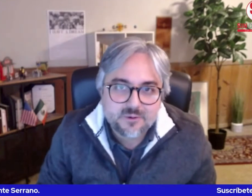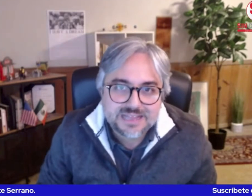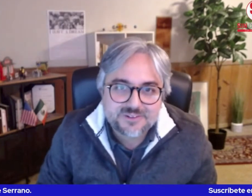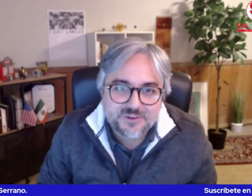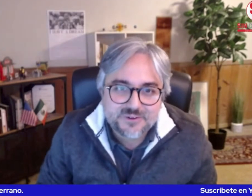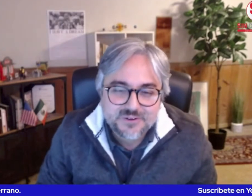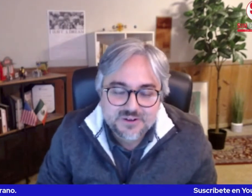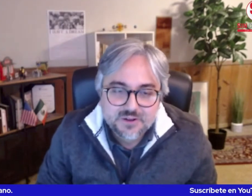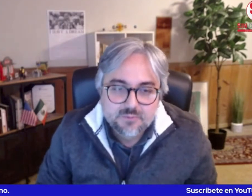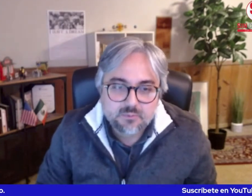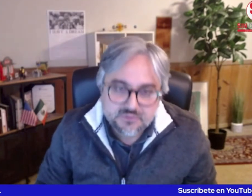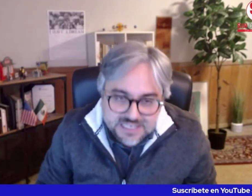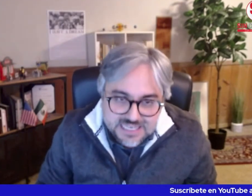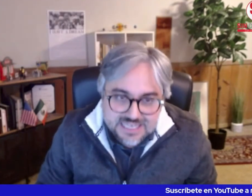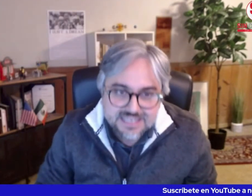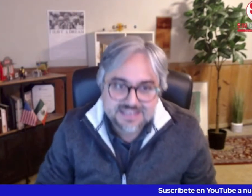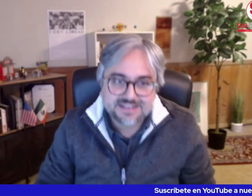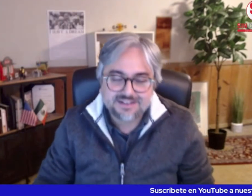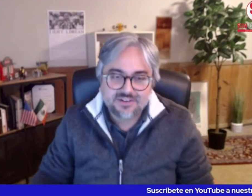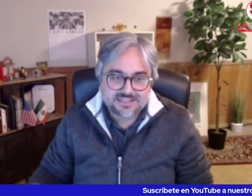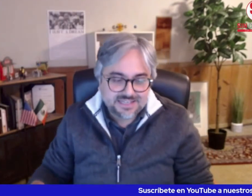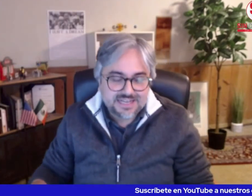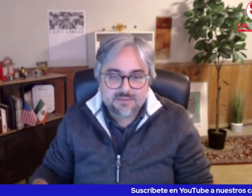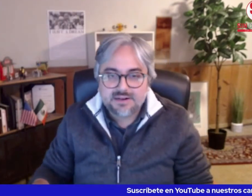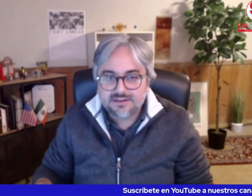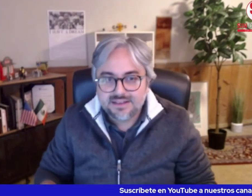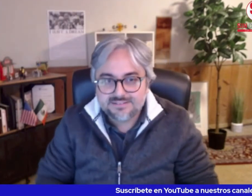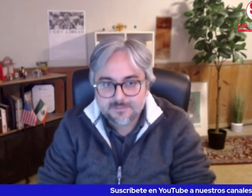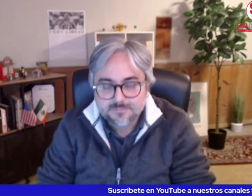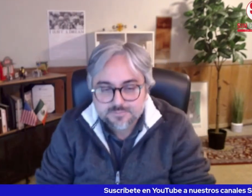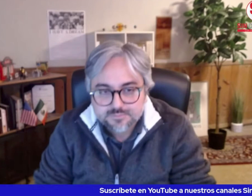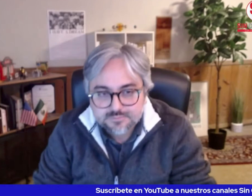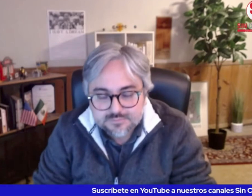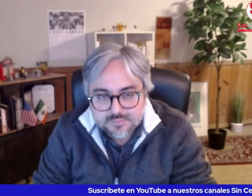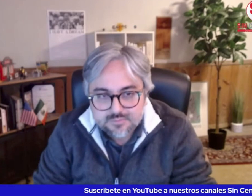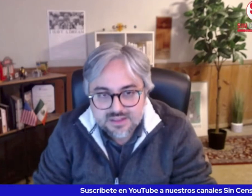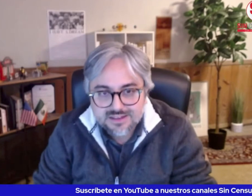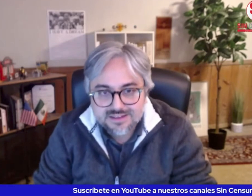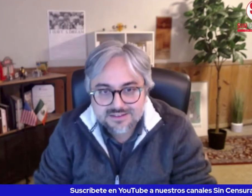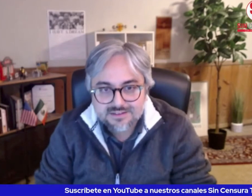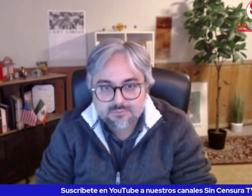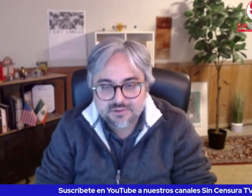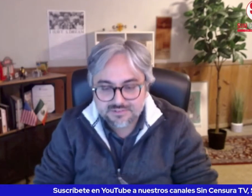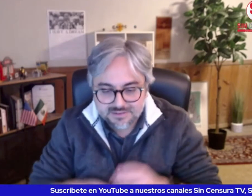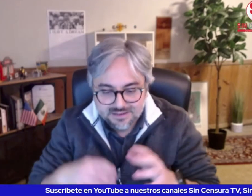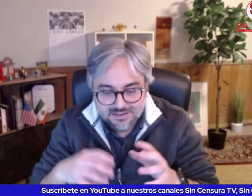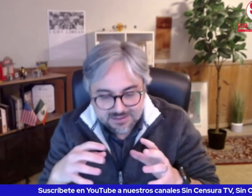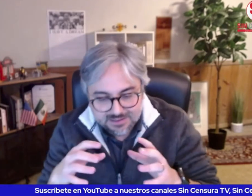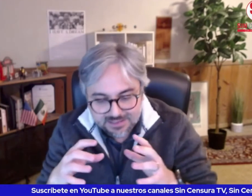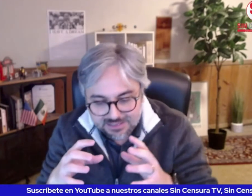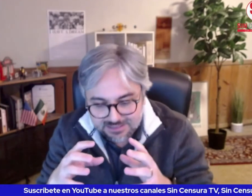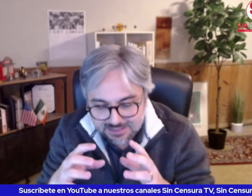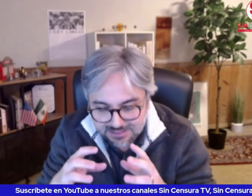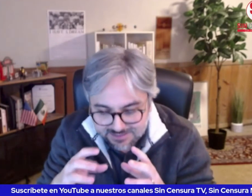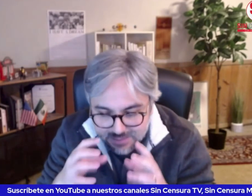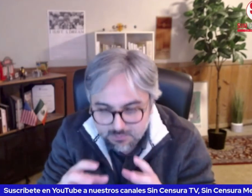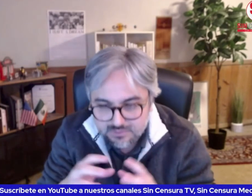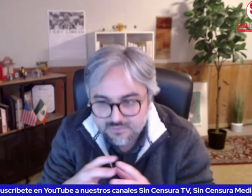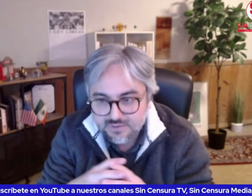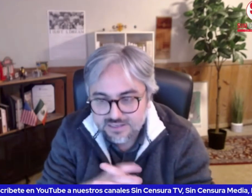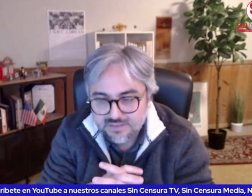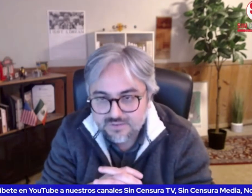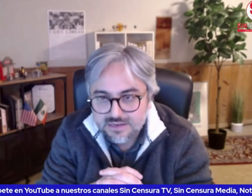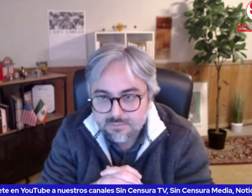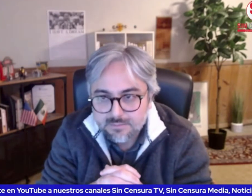García Luna, Toño? Pues sí, lo que tiene que ver es que, pues, en tiempos